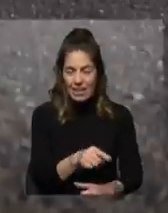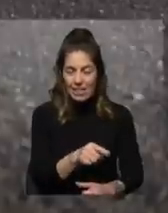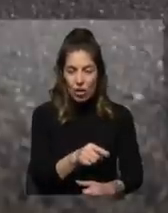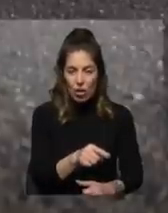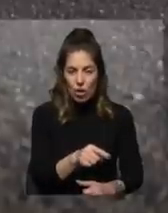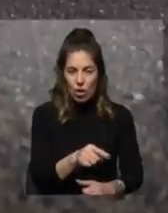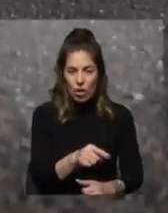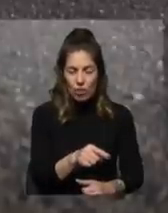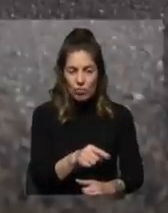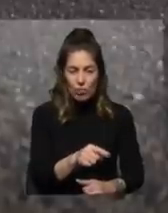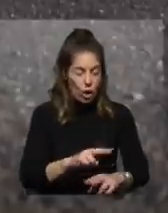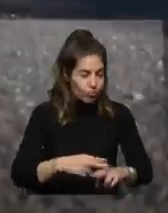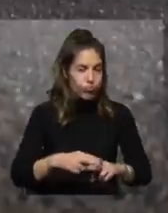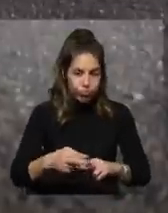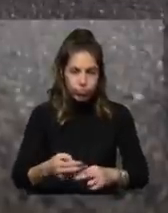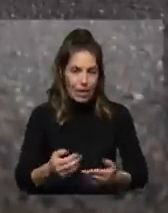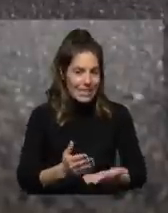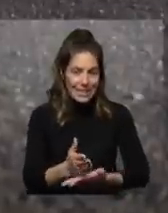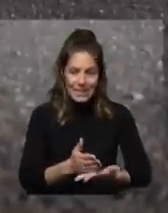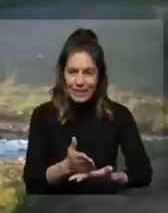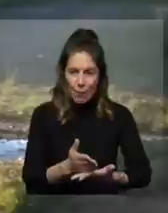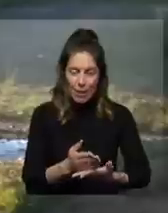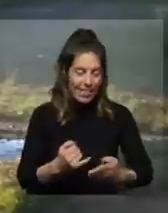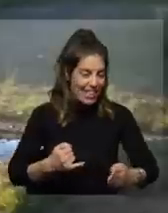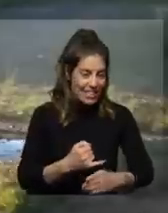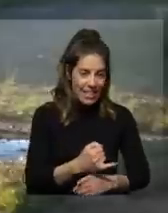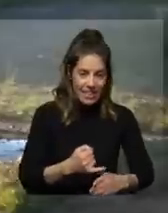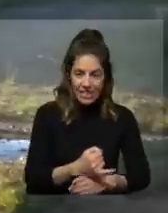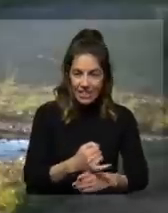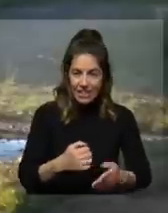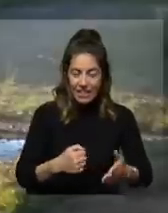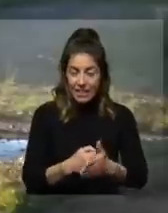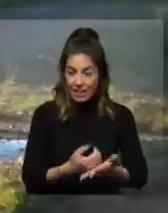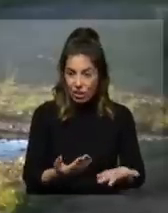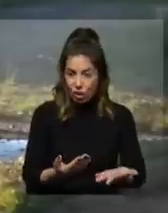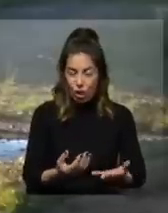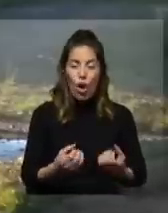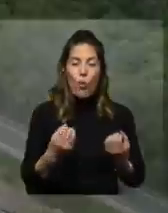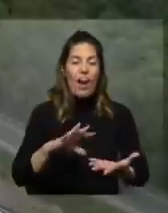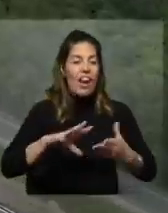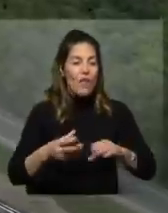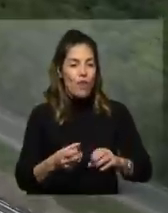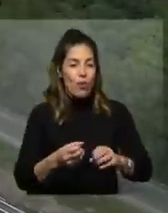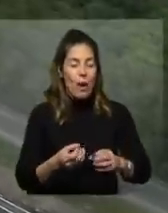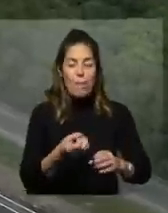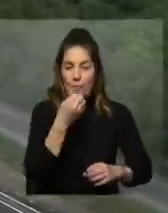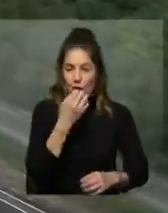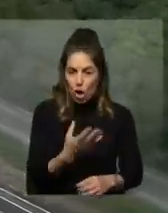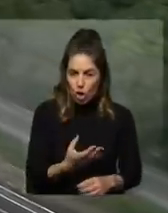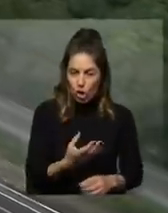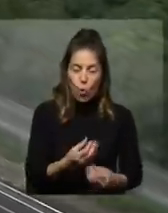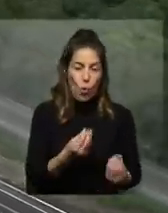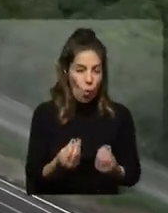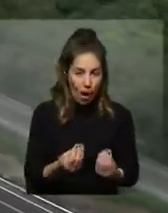hubieron replique constante de siniestro de tránsitos Cuál es la manera más adecuada Bueno